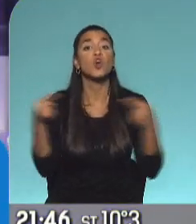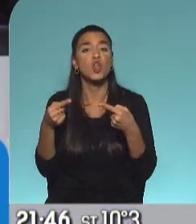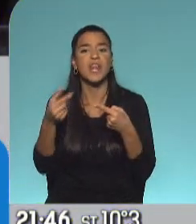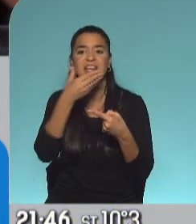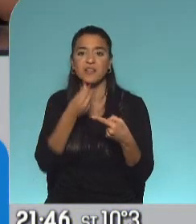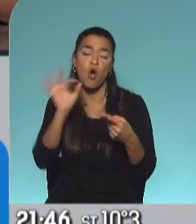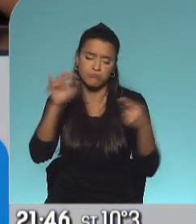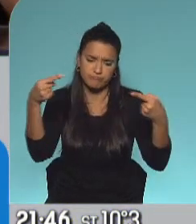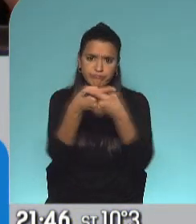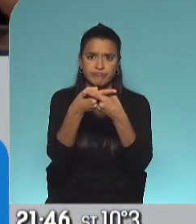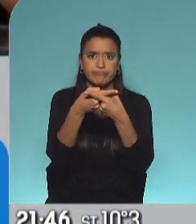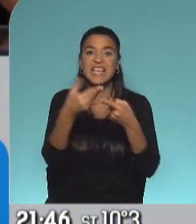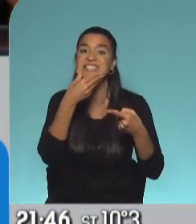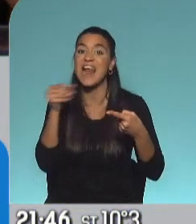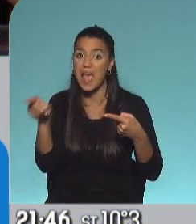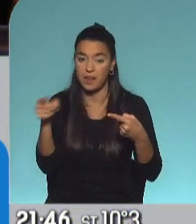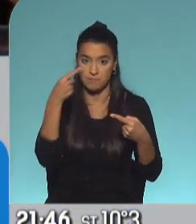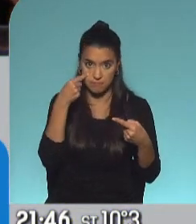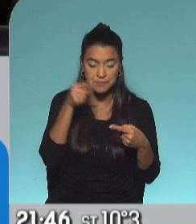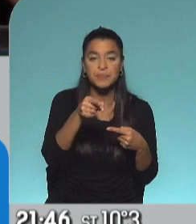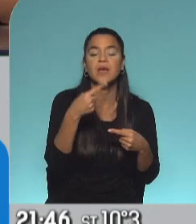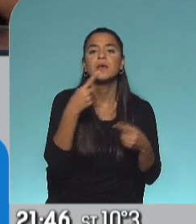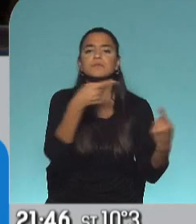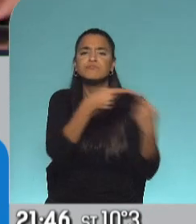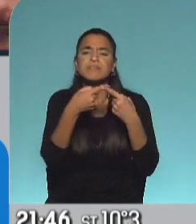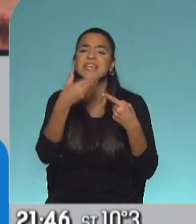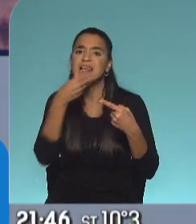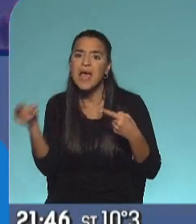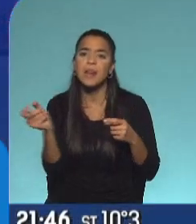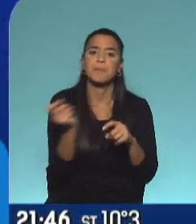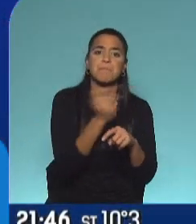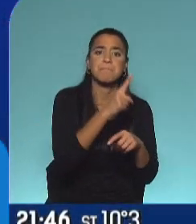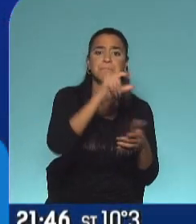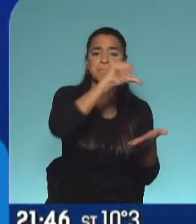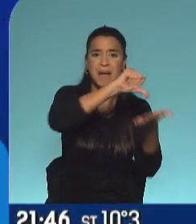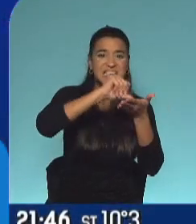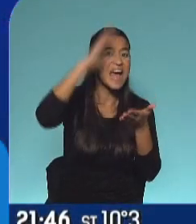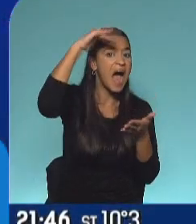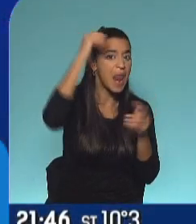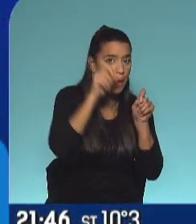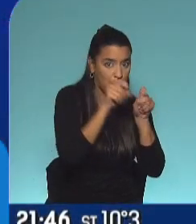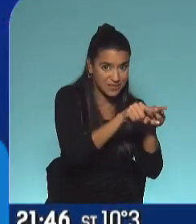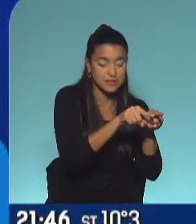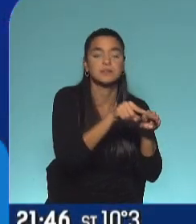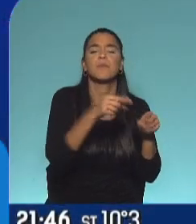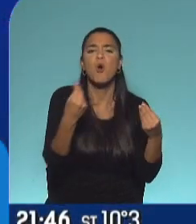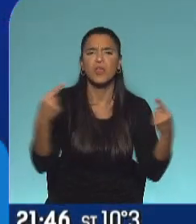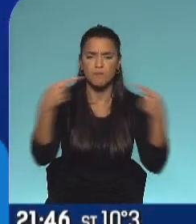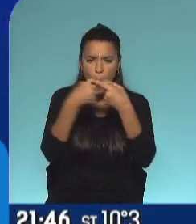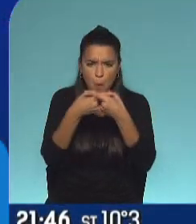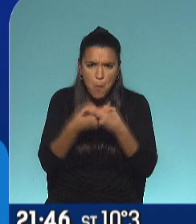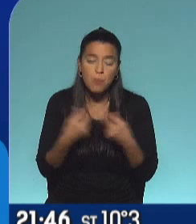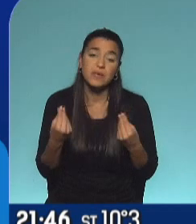o enfrentado con Israel. Estamos hablando de una disputa entre Israel y los países árabes. ¿Por qué hay enfrentamientos? Bueno, por